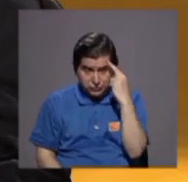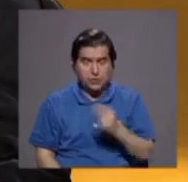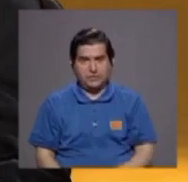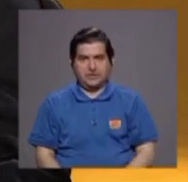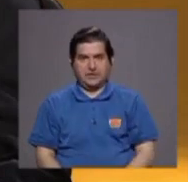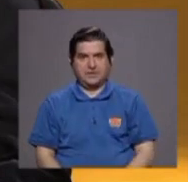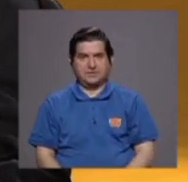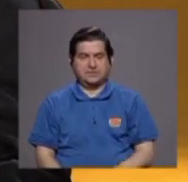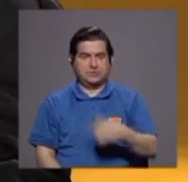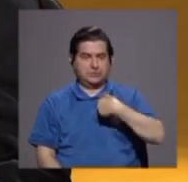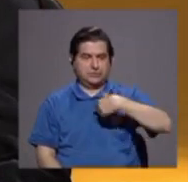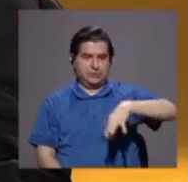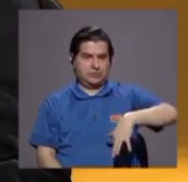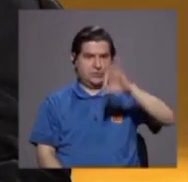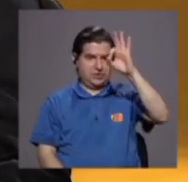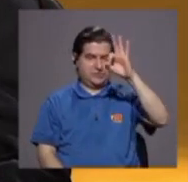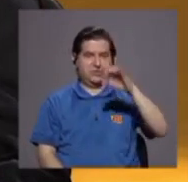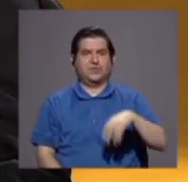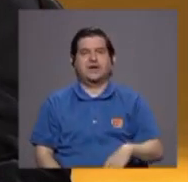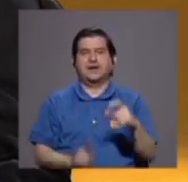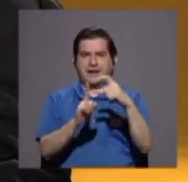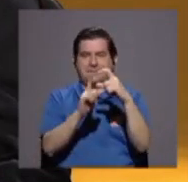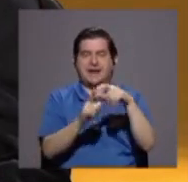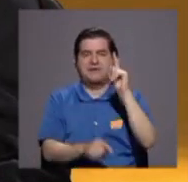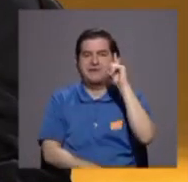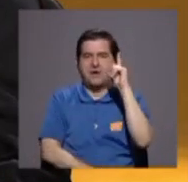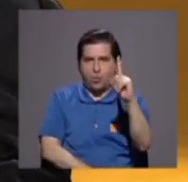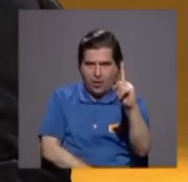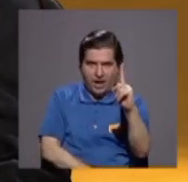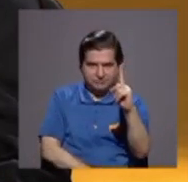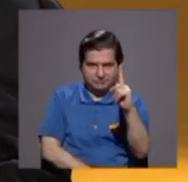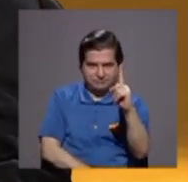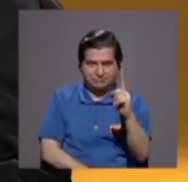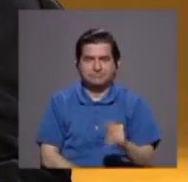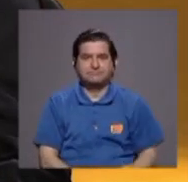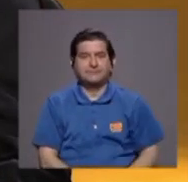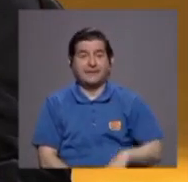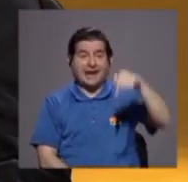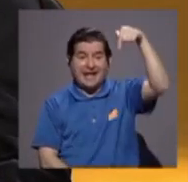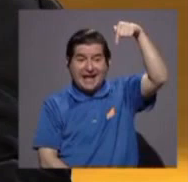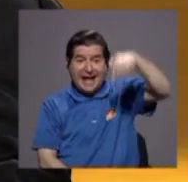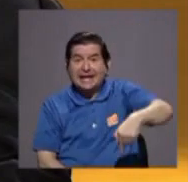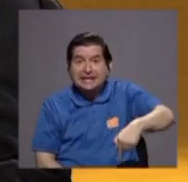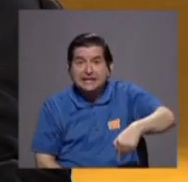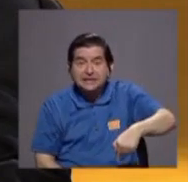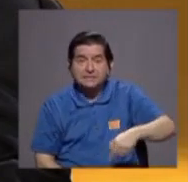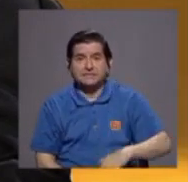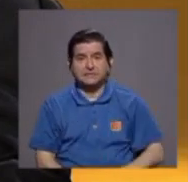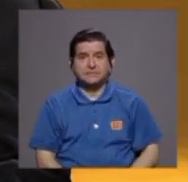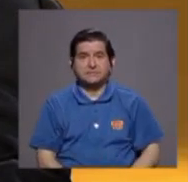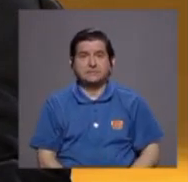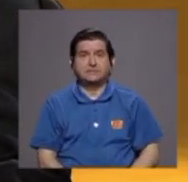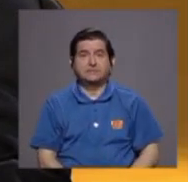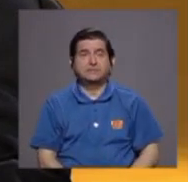las cuales escogí adrede el término. Una es, tenemos aquí a un